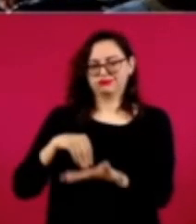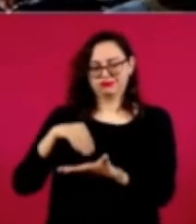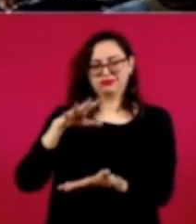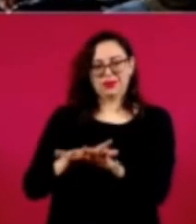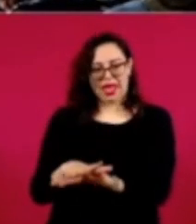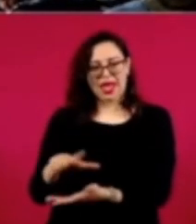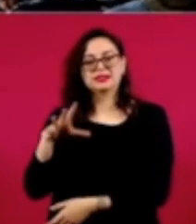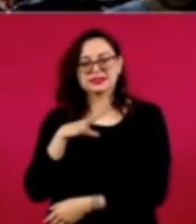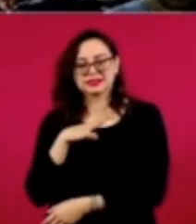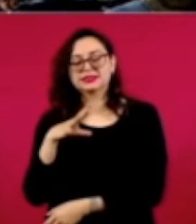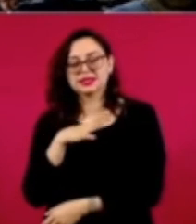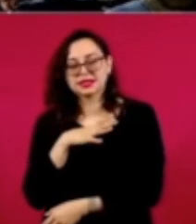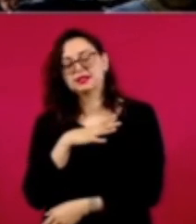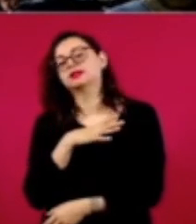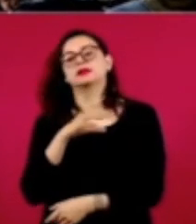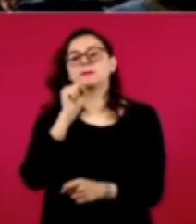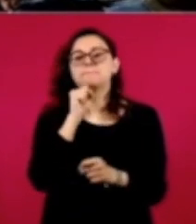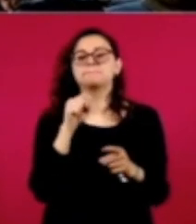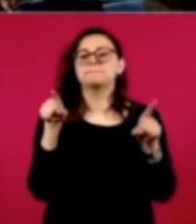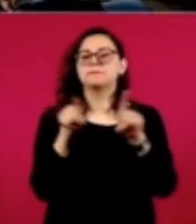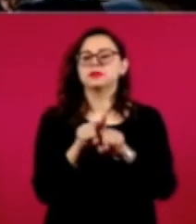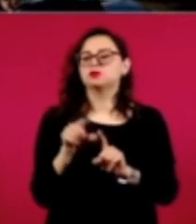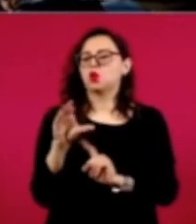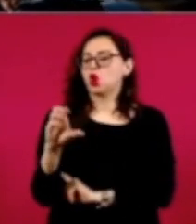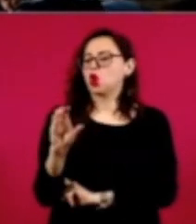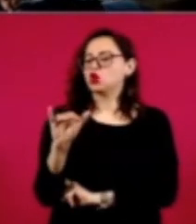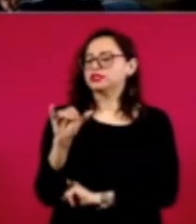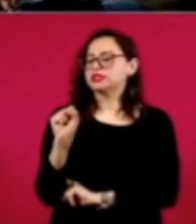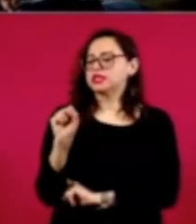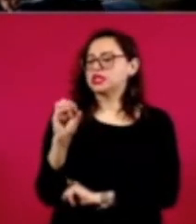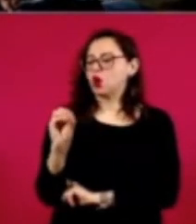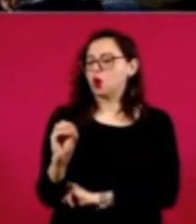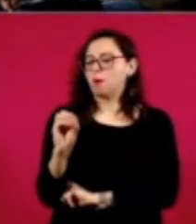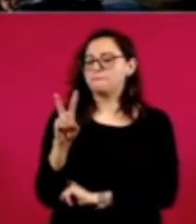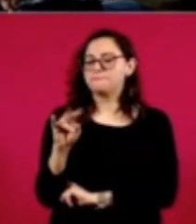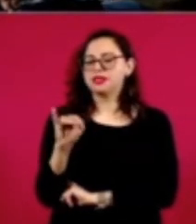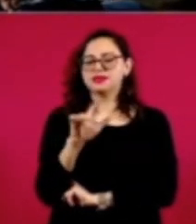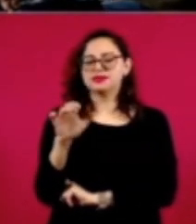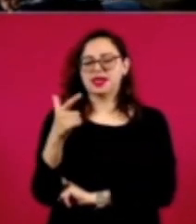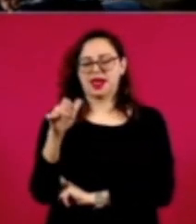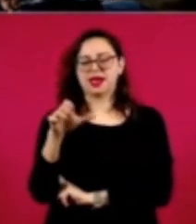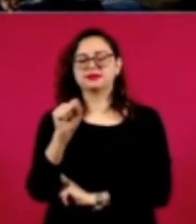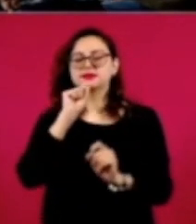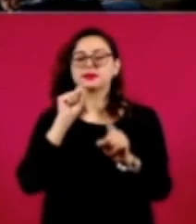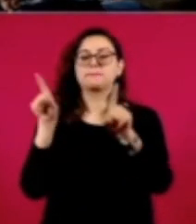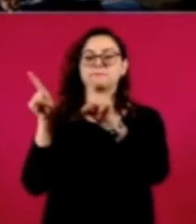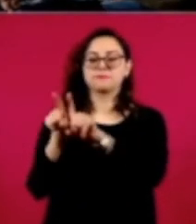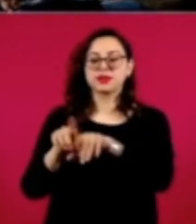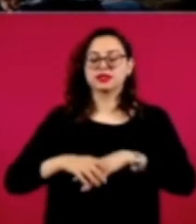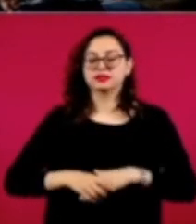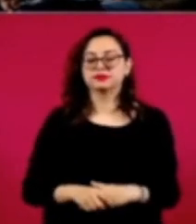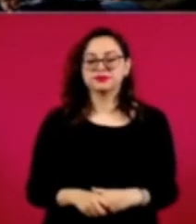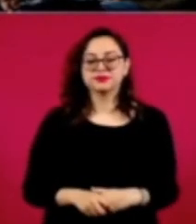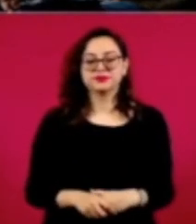Y también don Daniel Cosío Villegas tiene algo de ellos. Le dice Porfirio, mira,